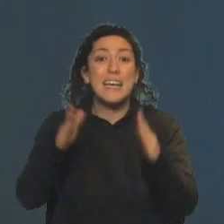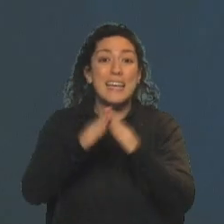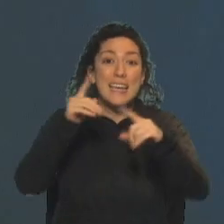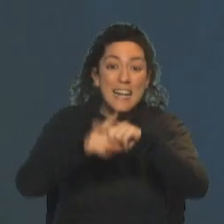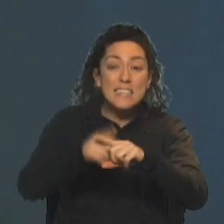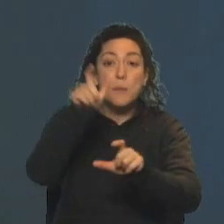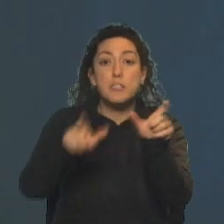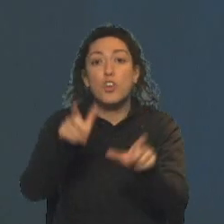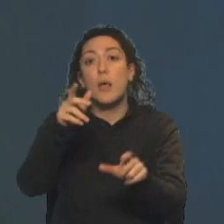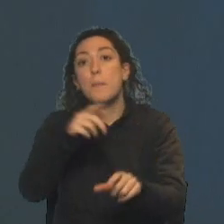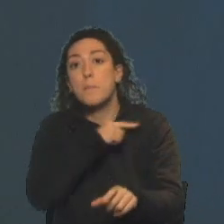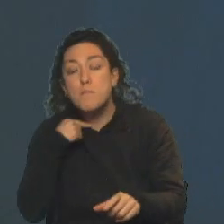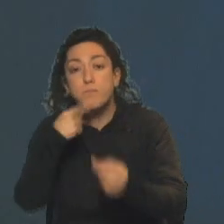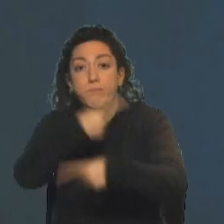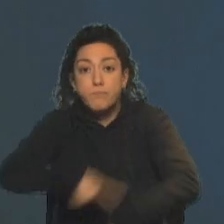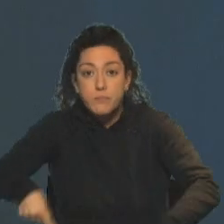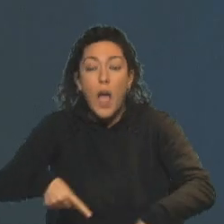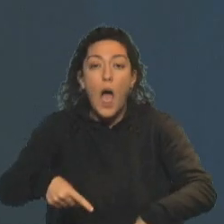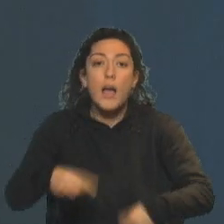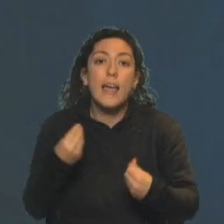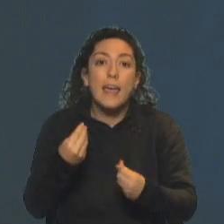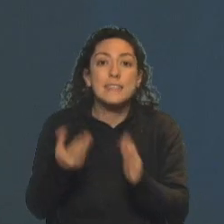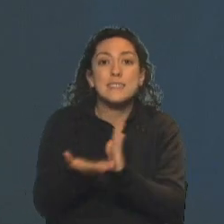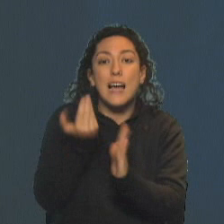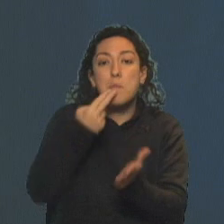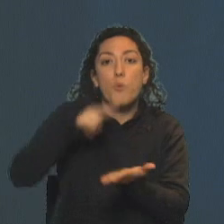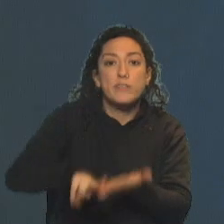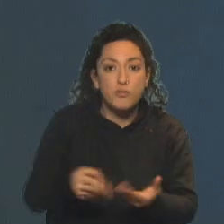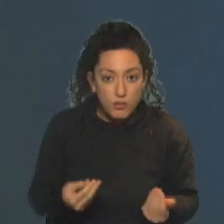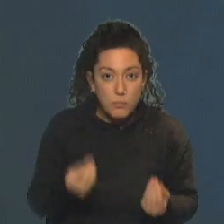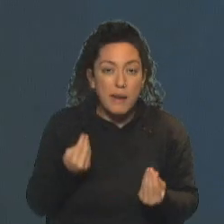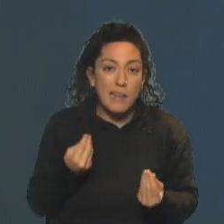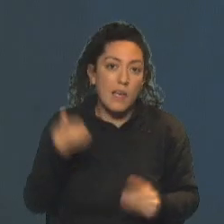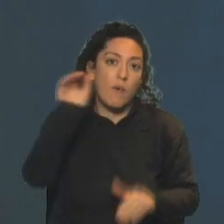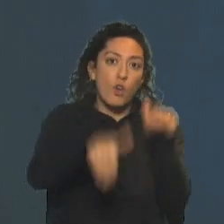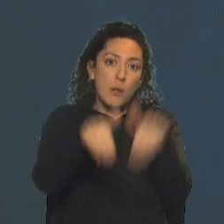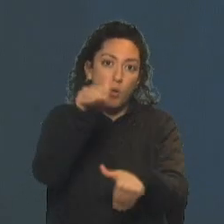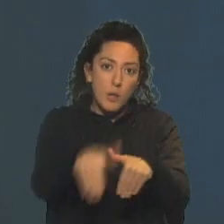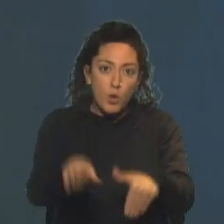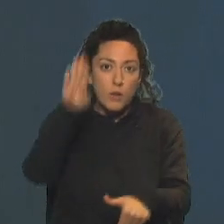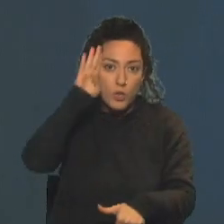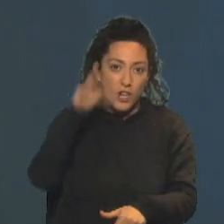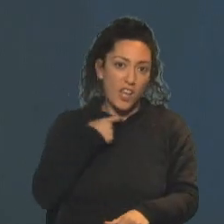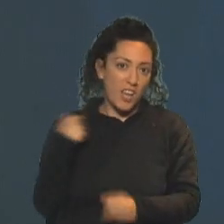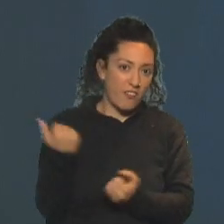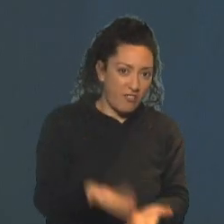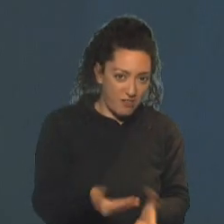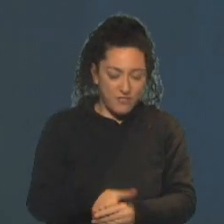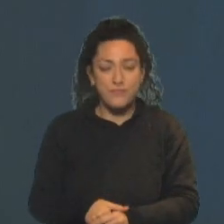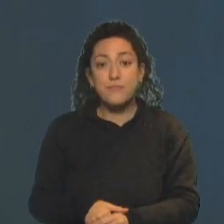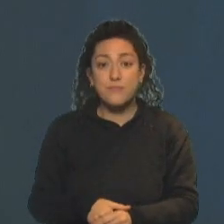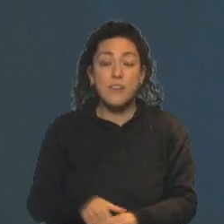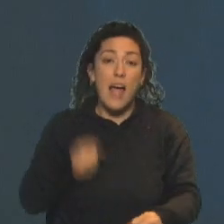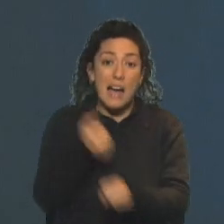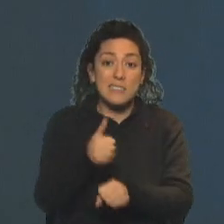los pastores bueno por supuesto en la búsqueda de fortalecer ese voto que mayoritariamente lo apoya de todas maneras las encuestas las sigue liderando